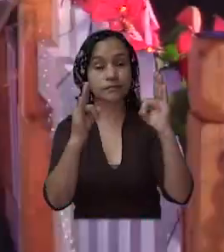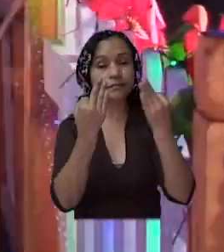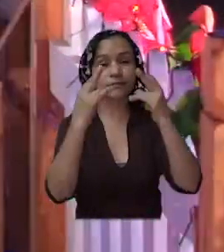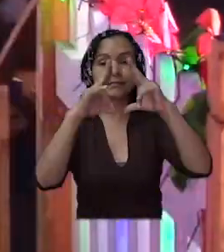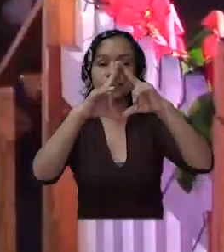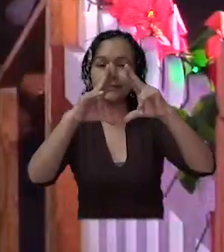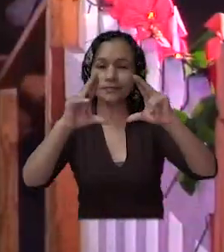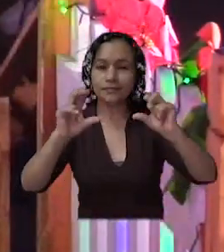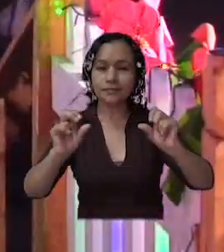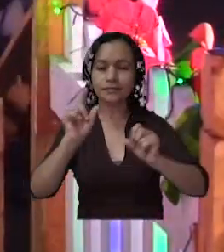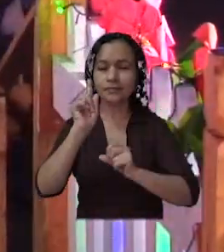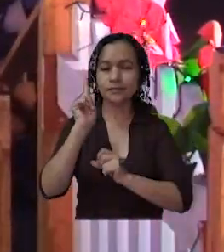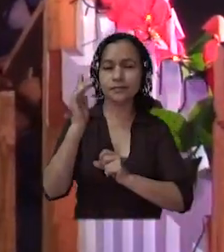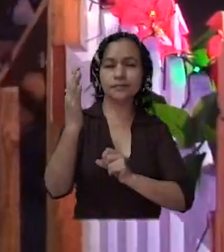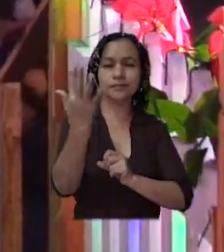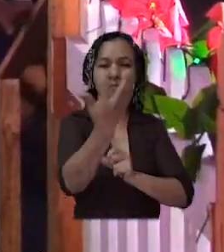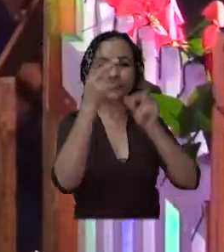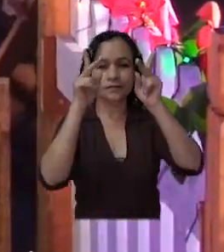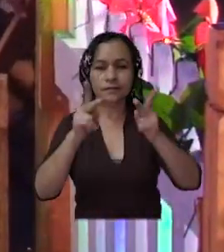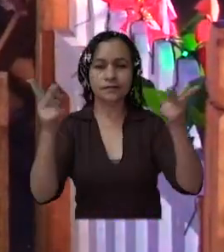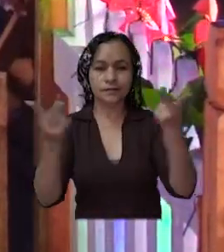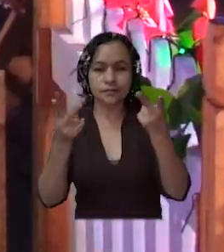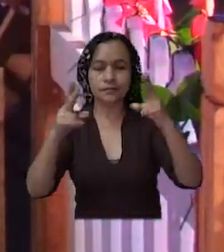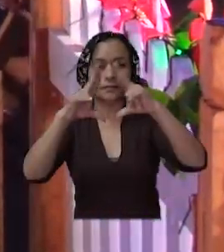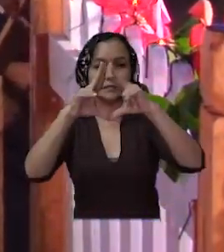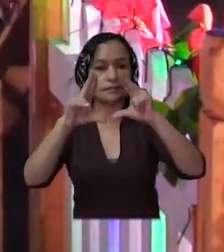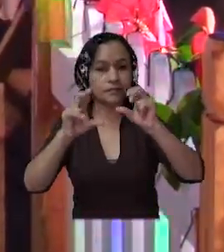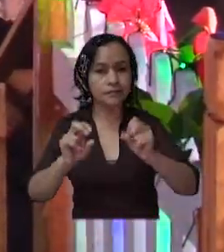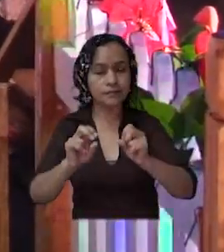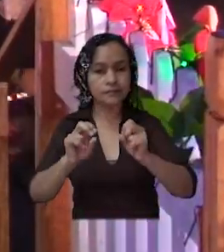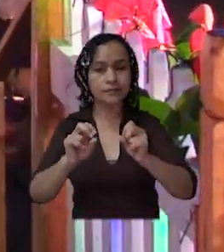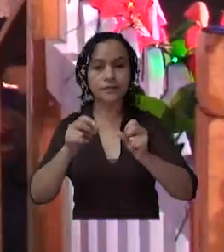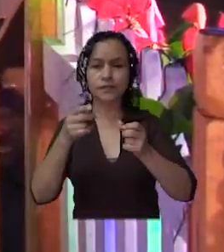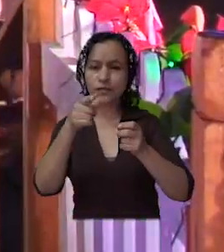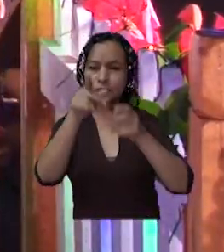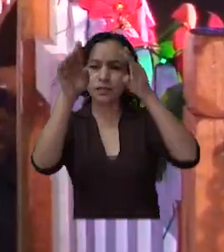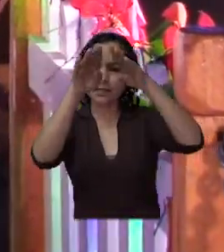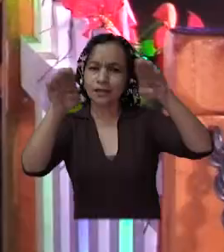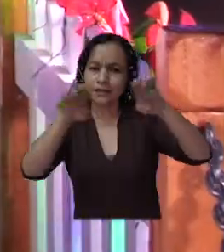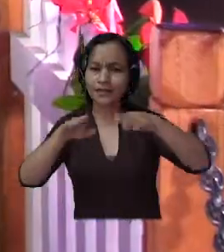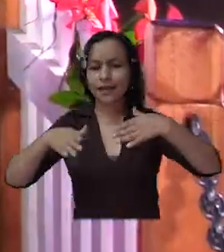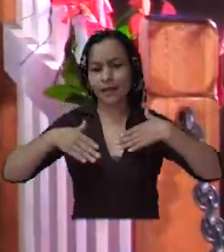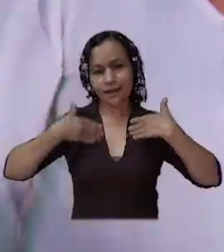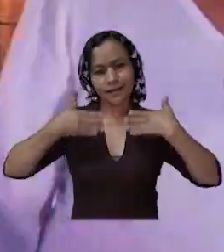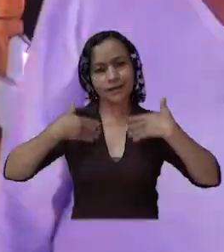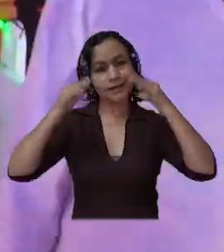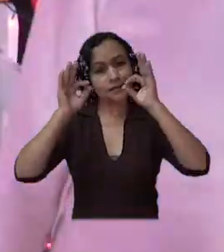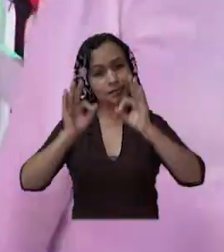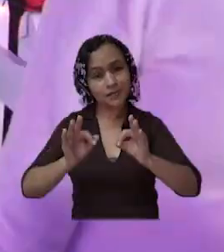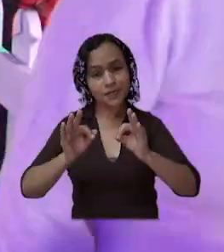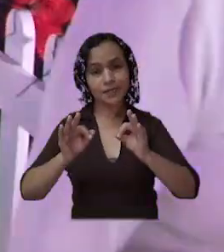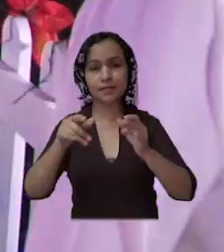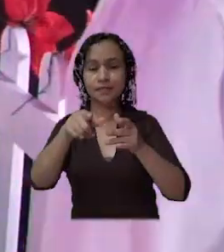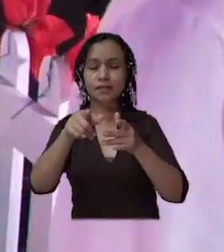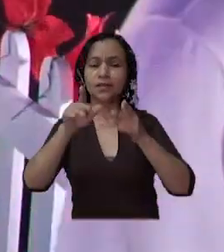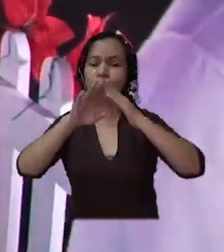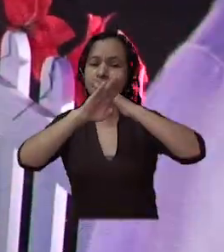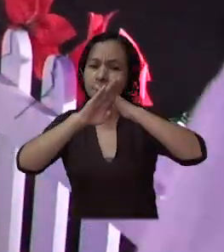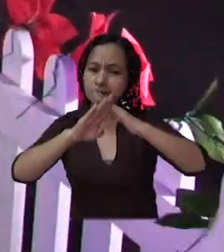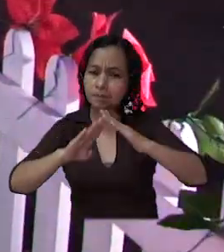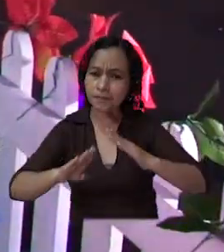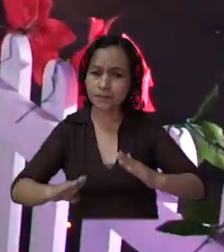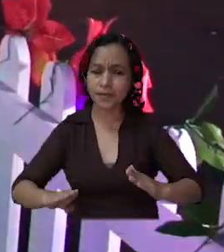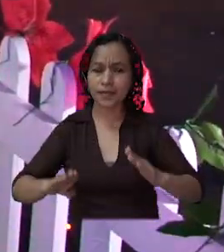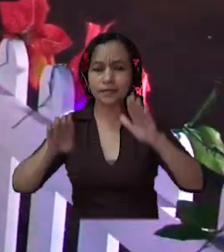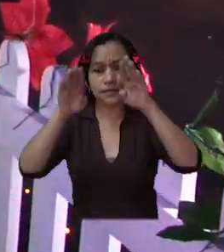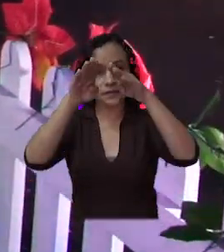nicaragüense, a todos los nicaragüenses, que disfruten estas Navidades, que disfruten con tranquilidad